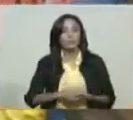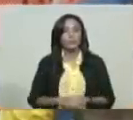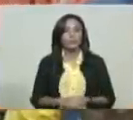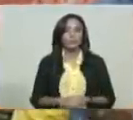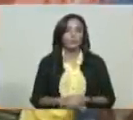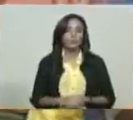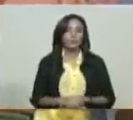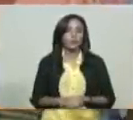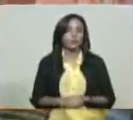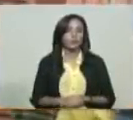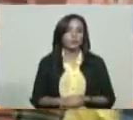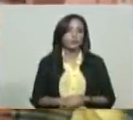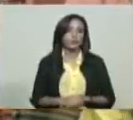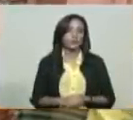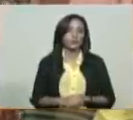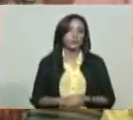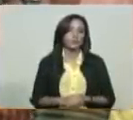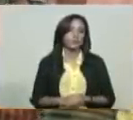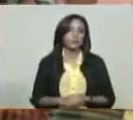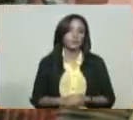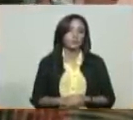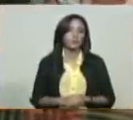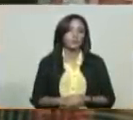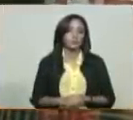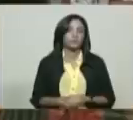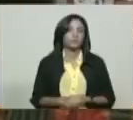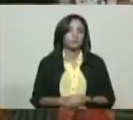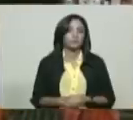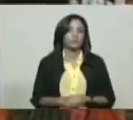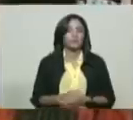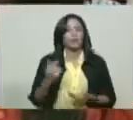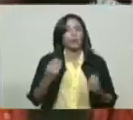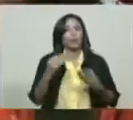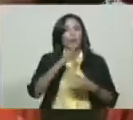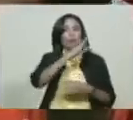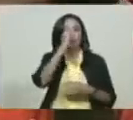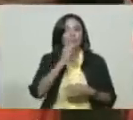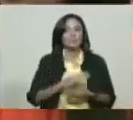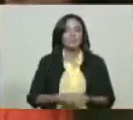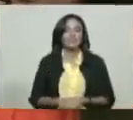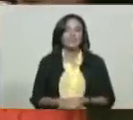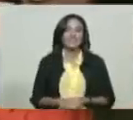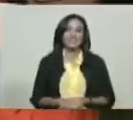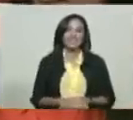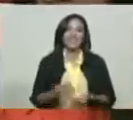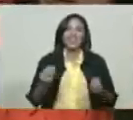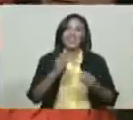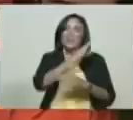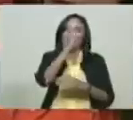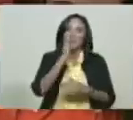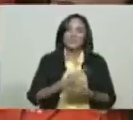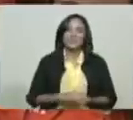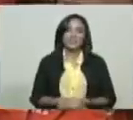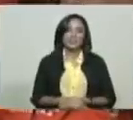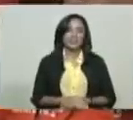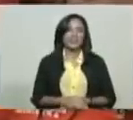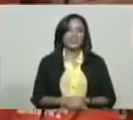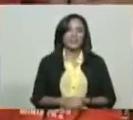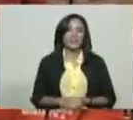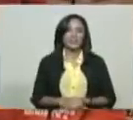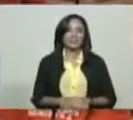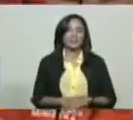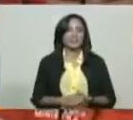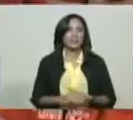continuación del golpe de Estado contra Lula, contra Dilma, es Lula 100 días preso y condenado a 12 años de